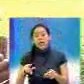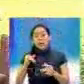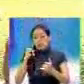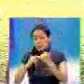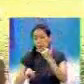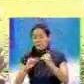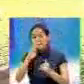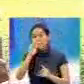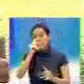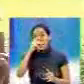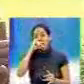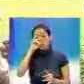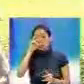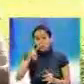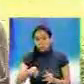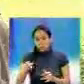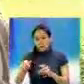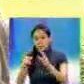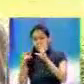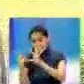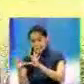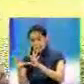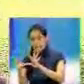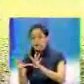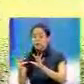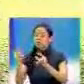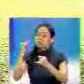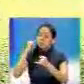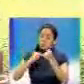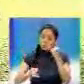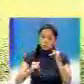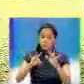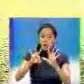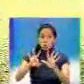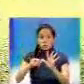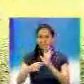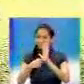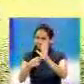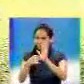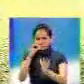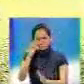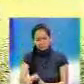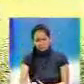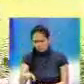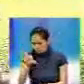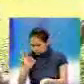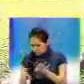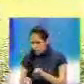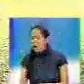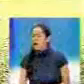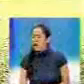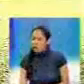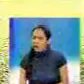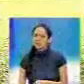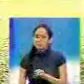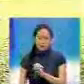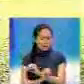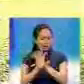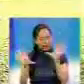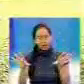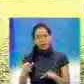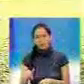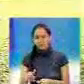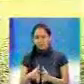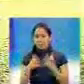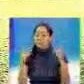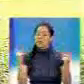y comienza el Bactún 8 en Takalik Abaj, es la única evidencia preciosísima que tenemos, entonces hubo un gran evento, porque había